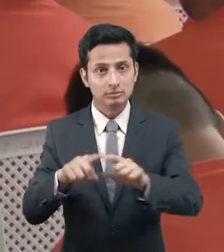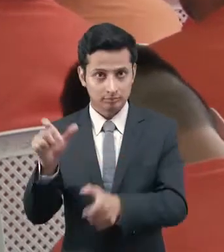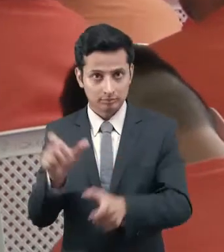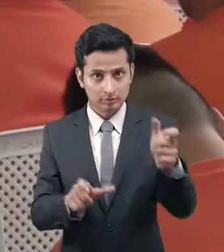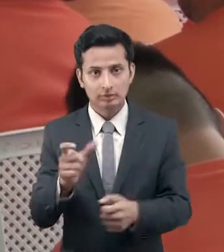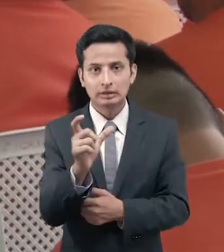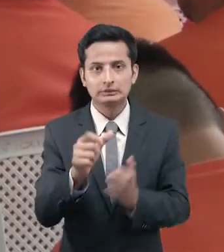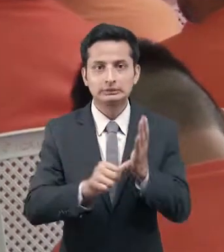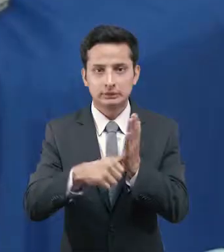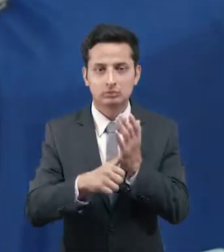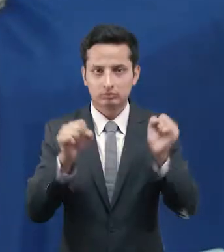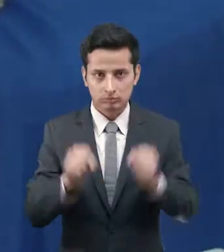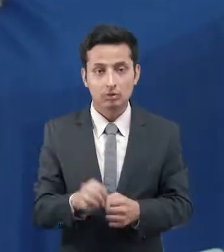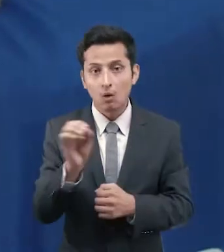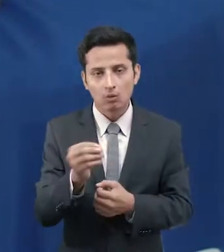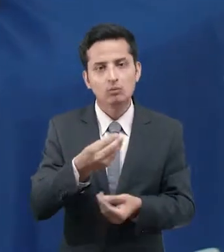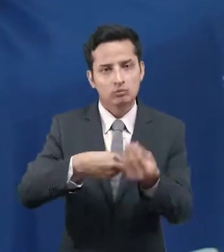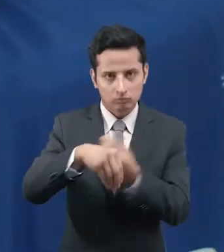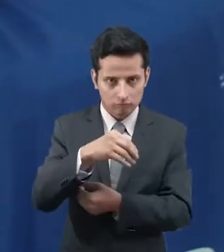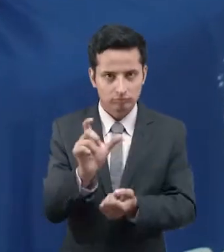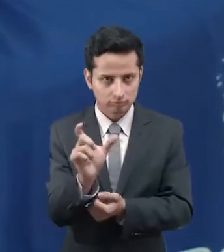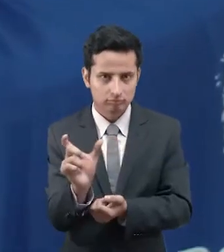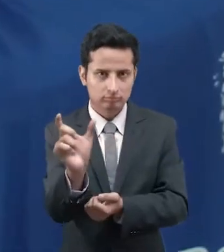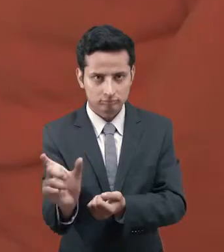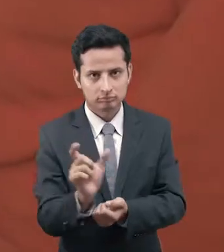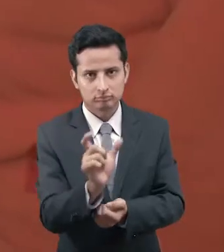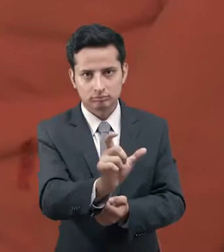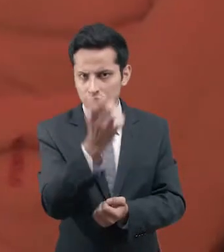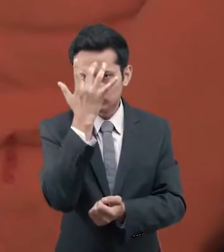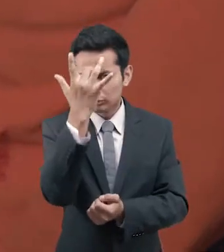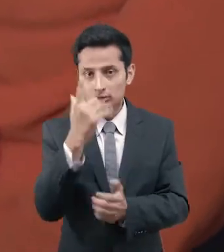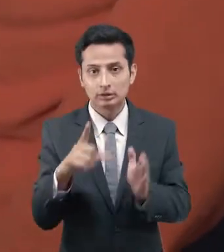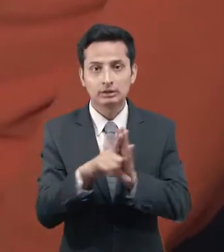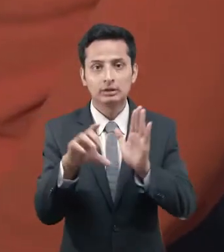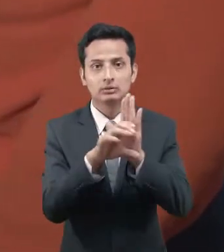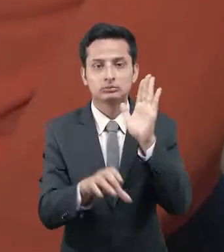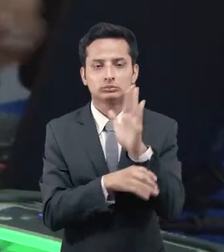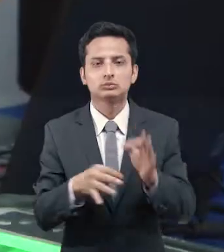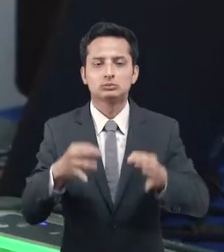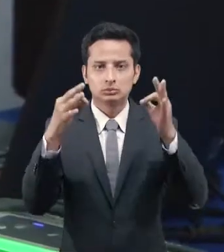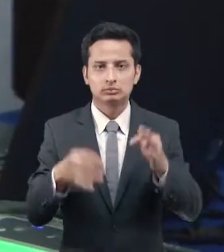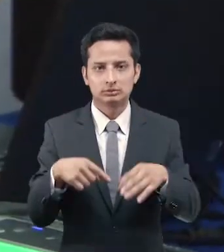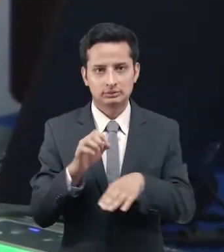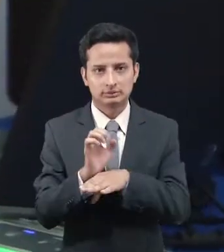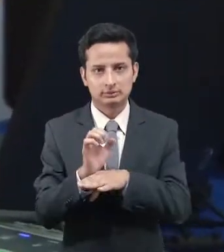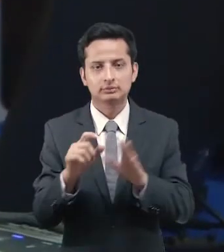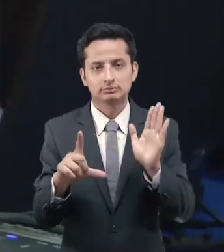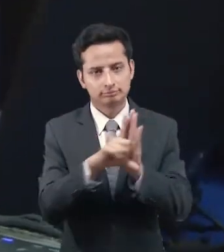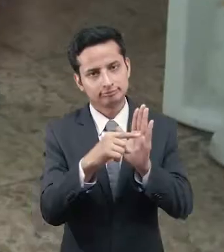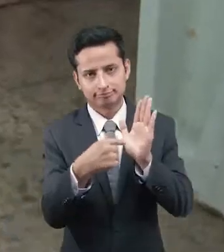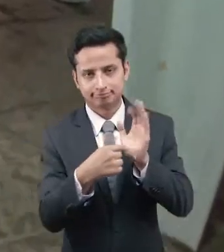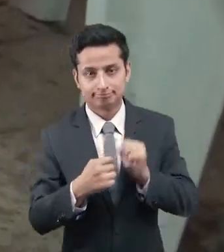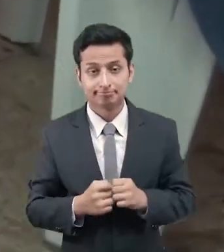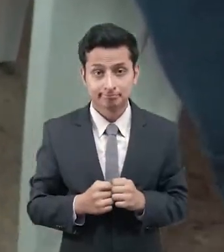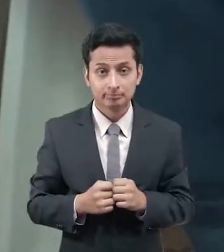beneficiarios podrán obtener su cédula o renovar su documento de identificación con el propósito de cumplir con lo que establece la Constitución de la República del Ecuador.